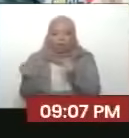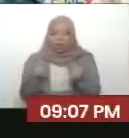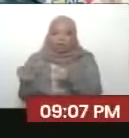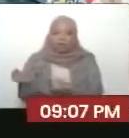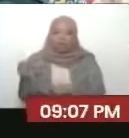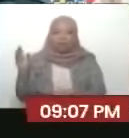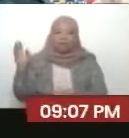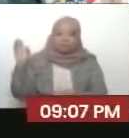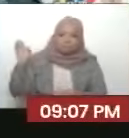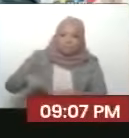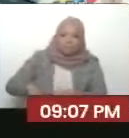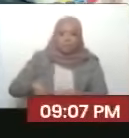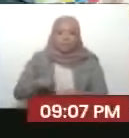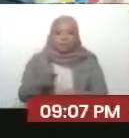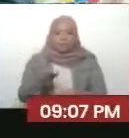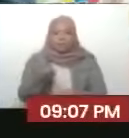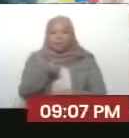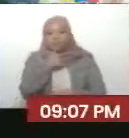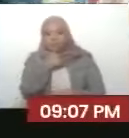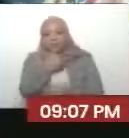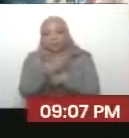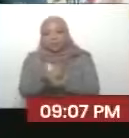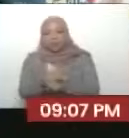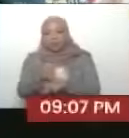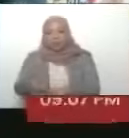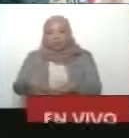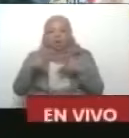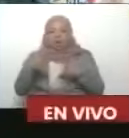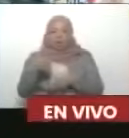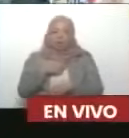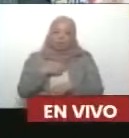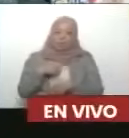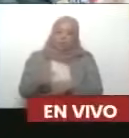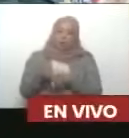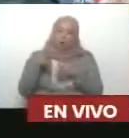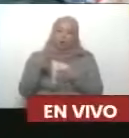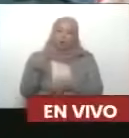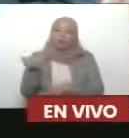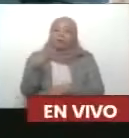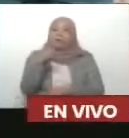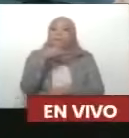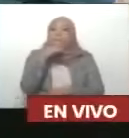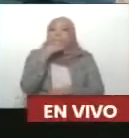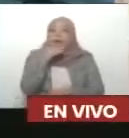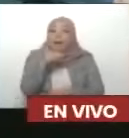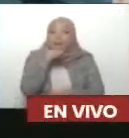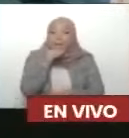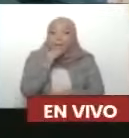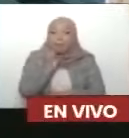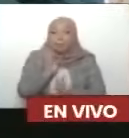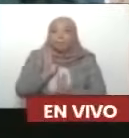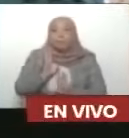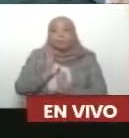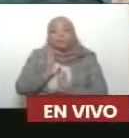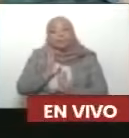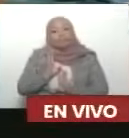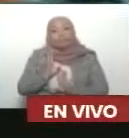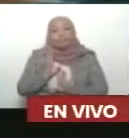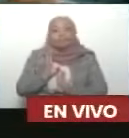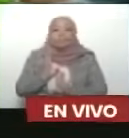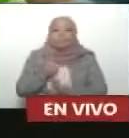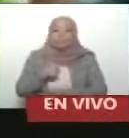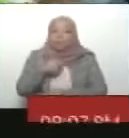¡pam! ¿Pan quién es, lo tú? Sí, yo le gano. ¡Ah! Se molesta. ¿Se molesta? Sí. Bueno, fíjate,